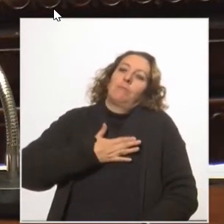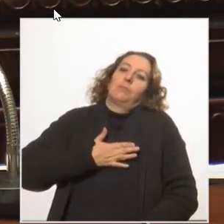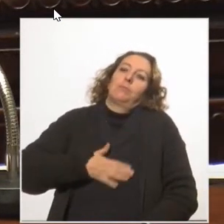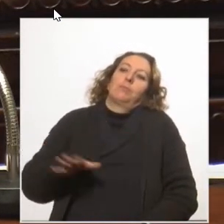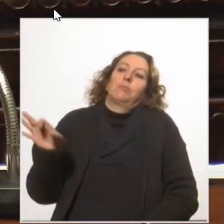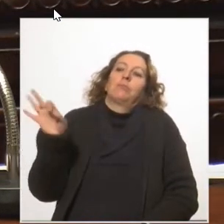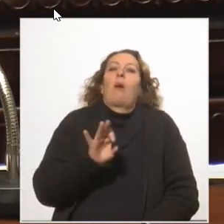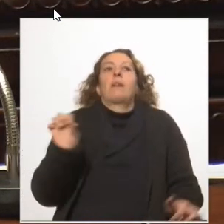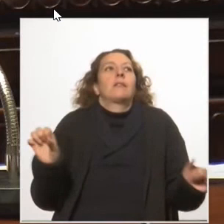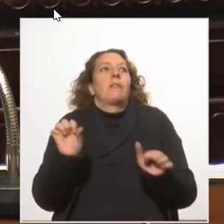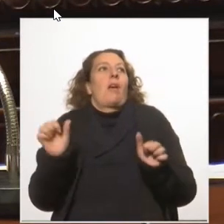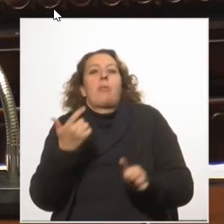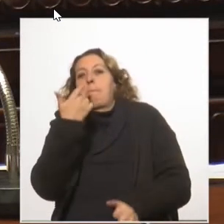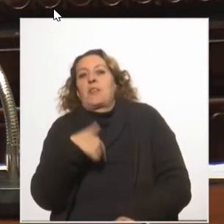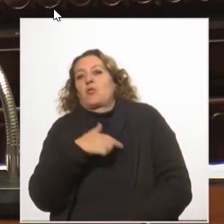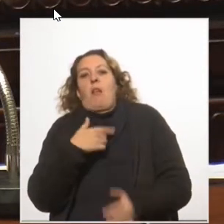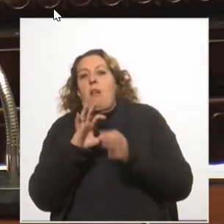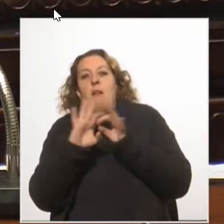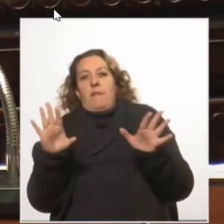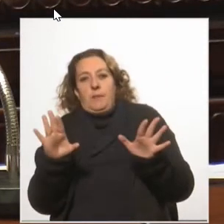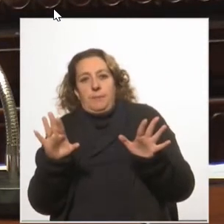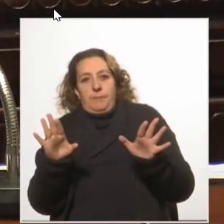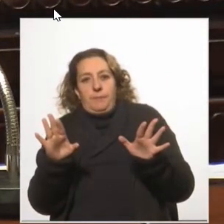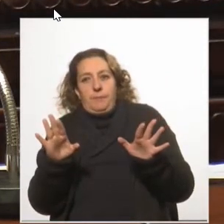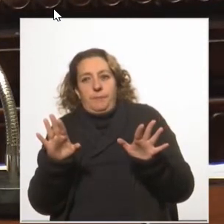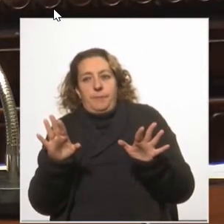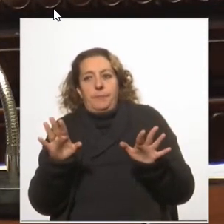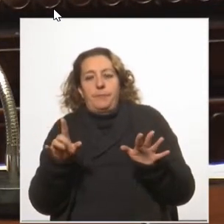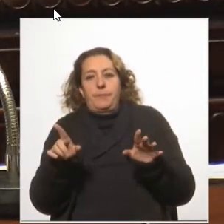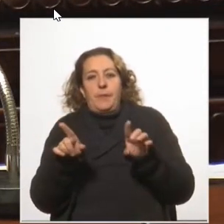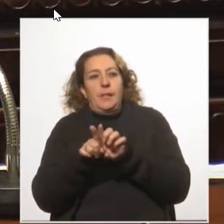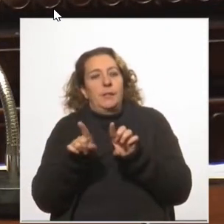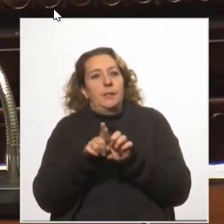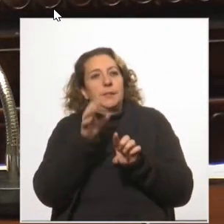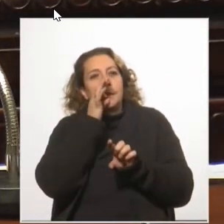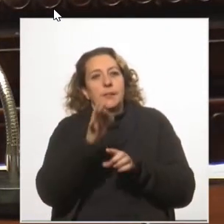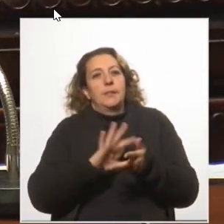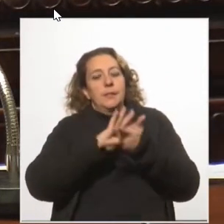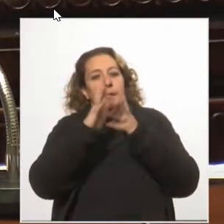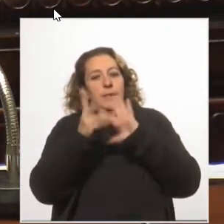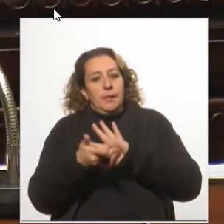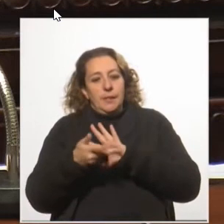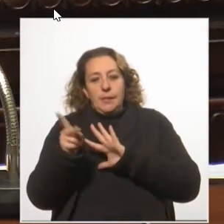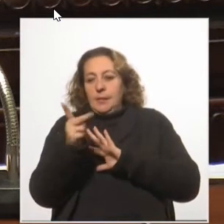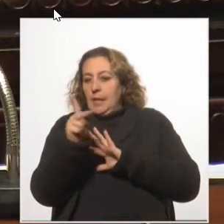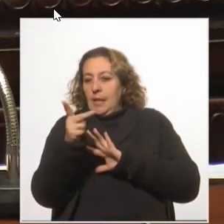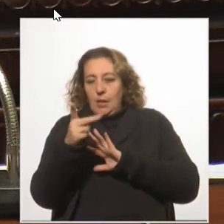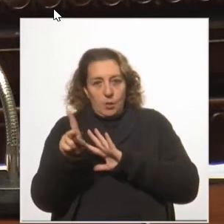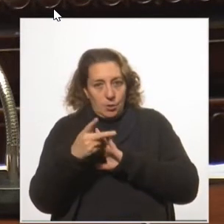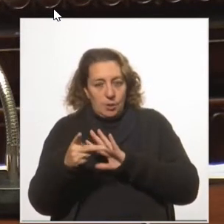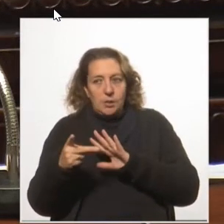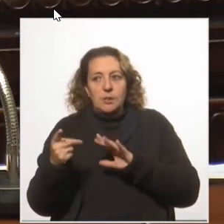actividad personal y libre. Y como, vislumbrando una fórmula conciliadora de ambas figuras